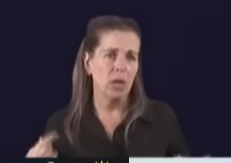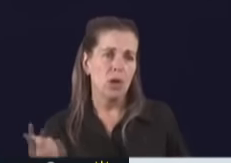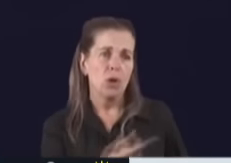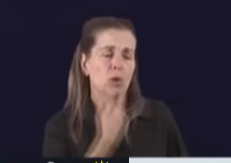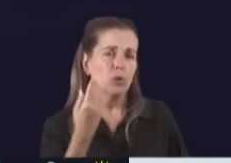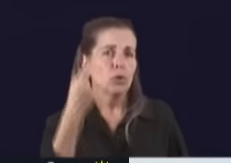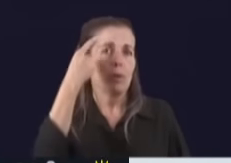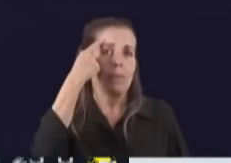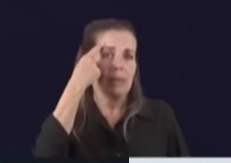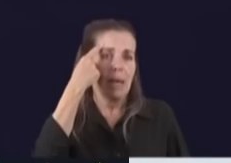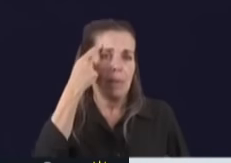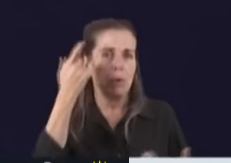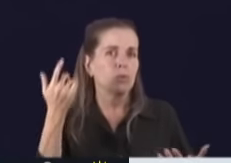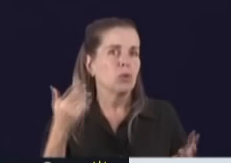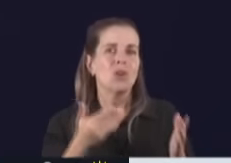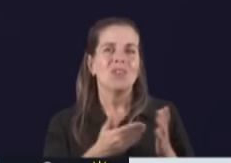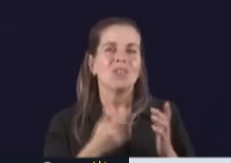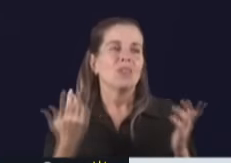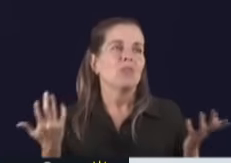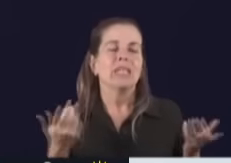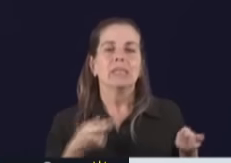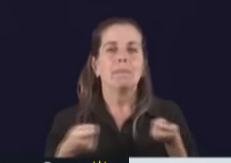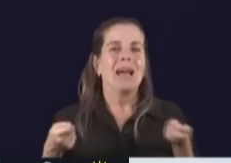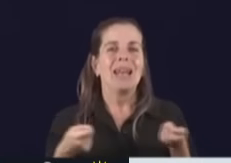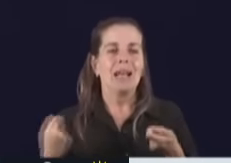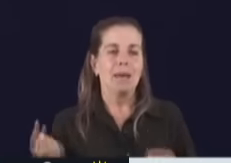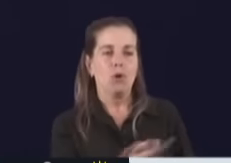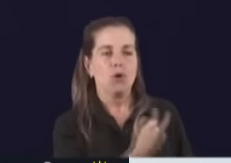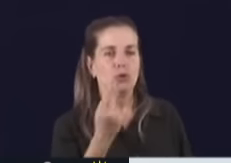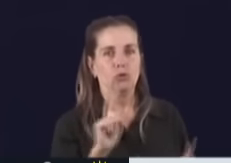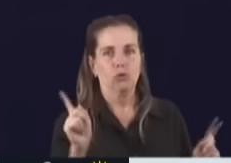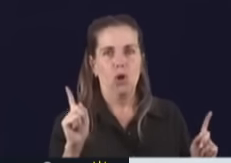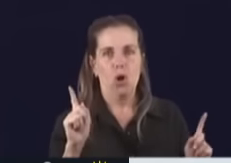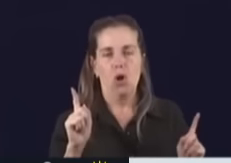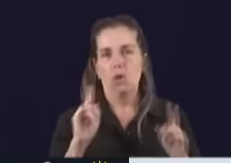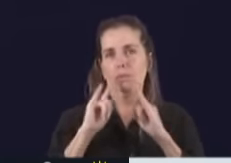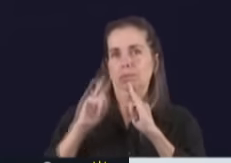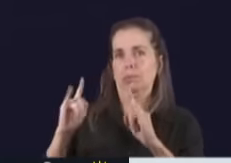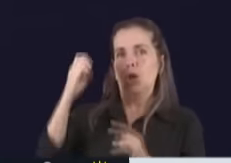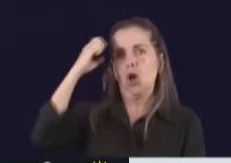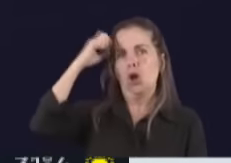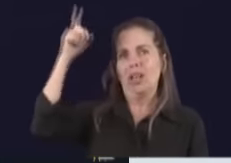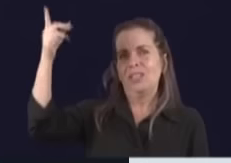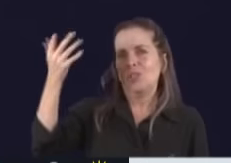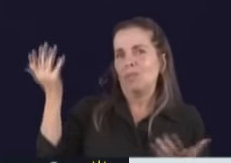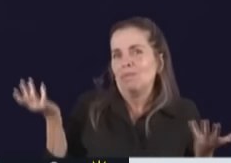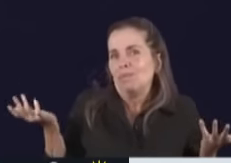que tampoco depende de nosotros, depende estrictamente de tiempos que te marca